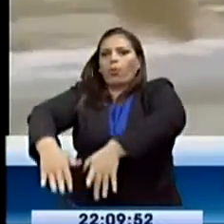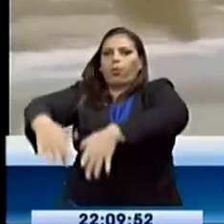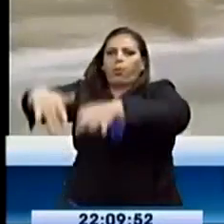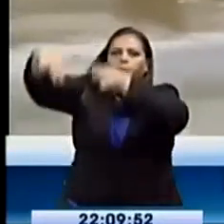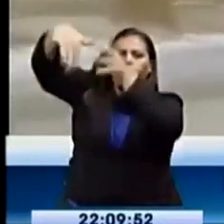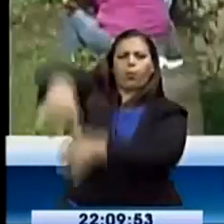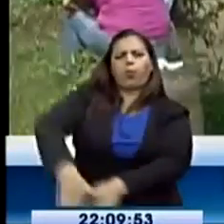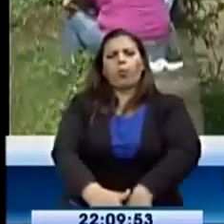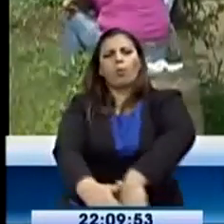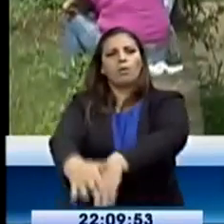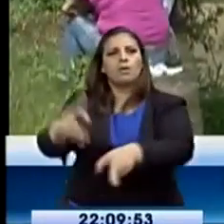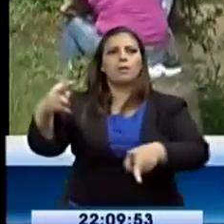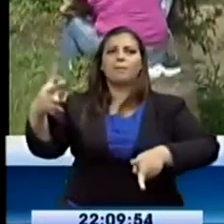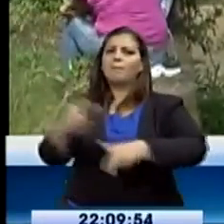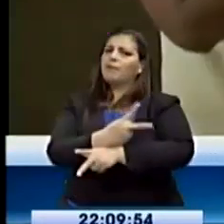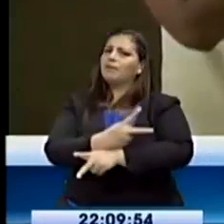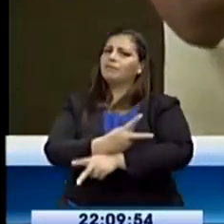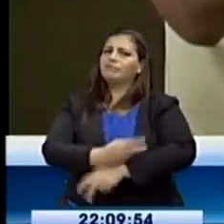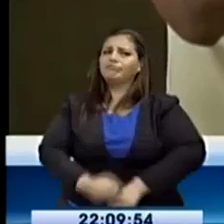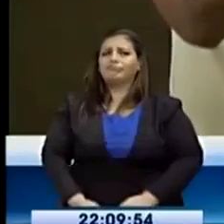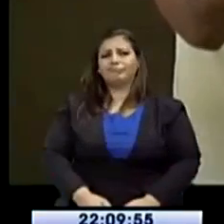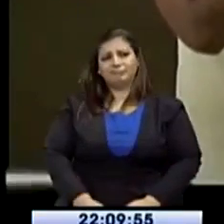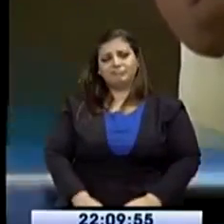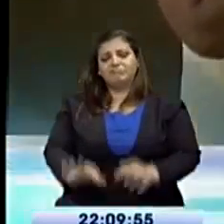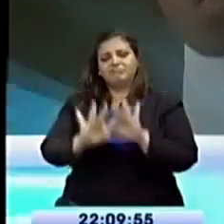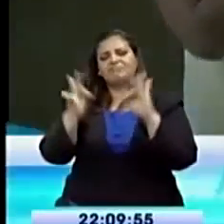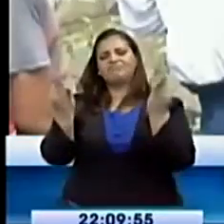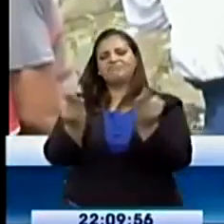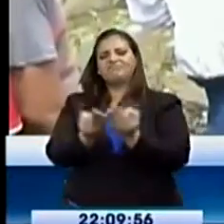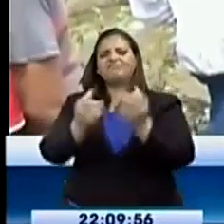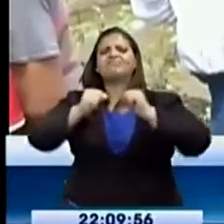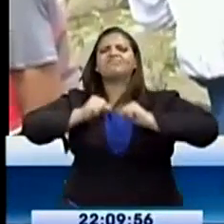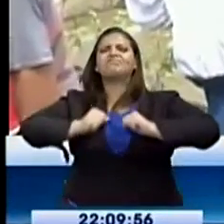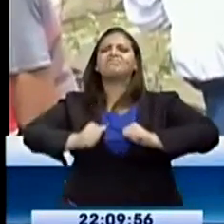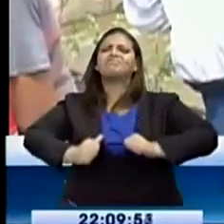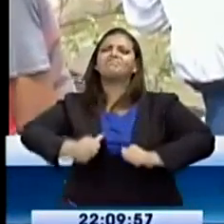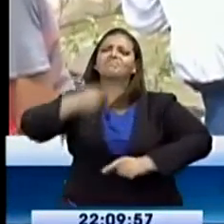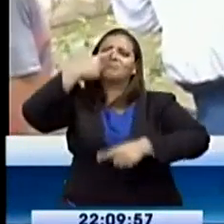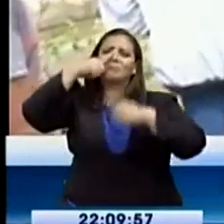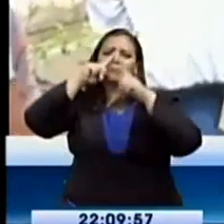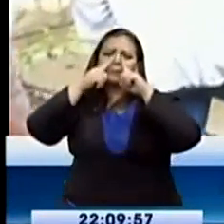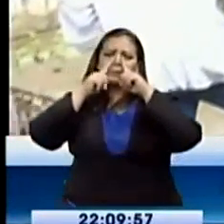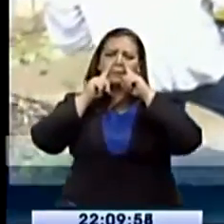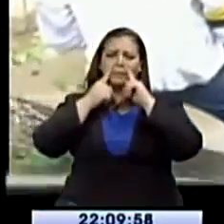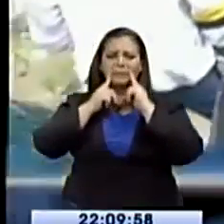vez cobró una víctima en medio del llanto y dolor de sus familiares. Ya son algunos muertos que